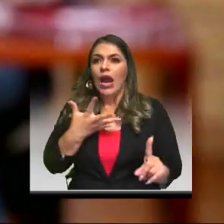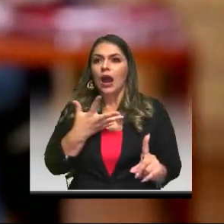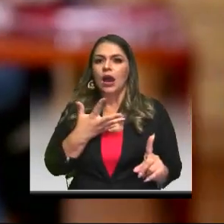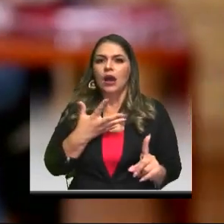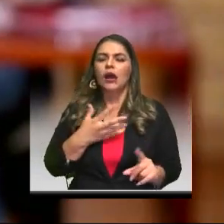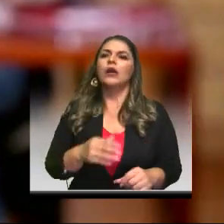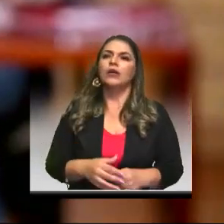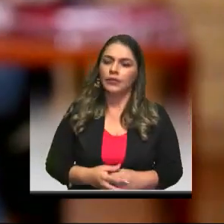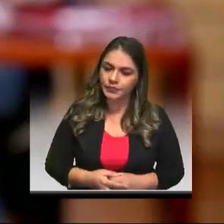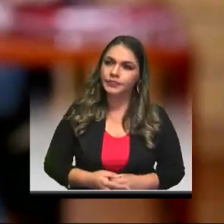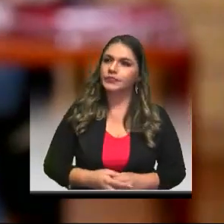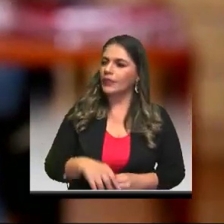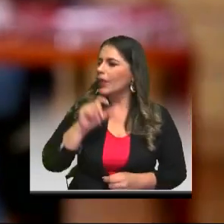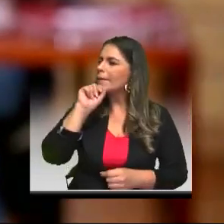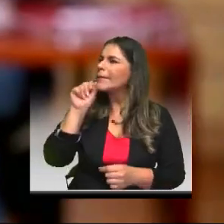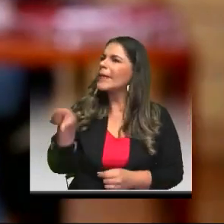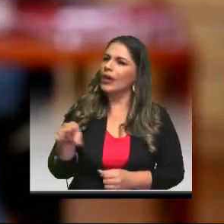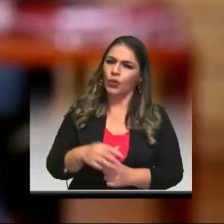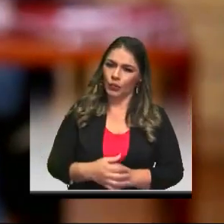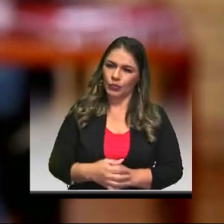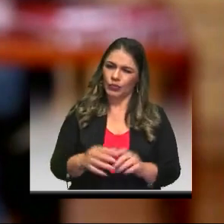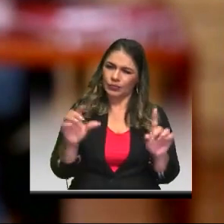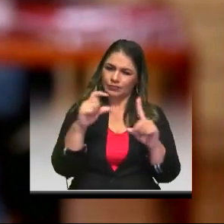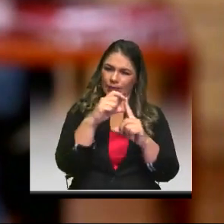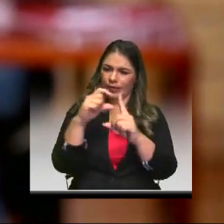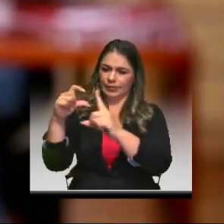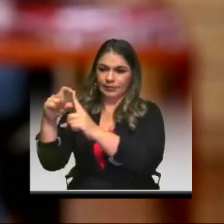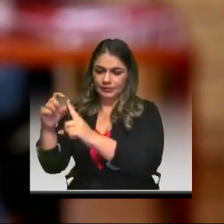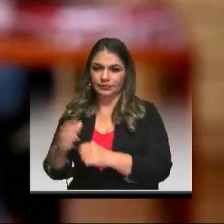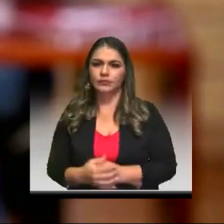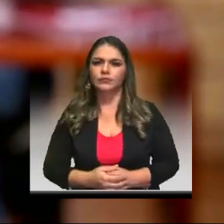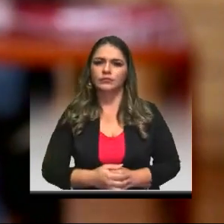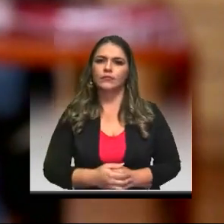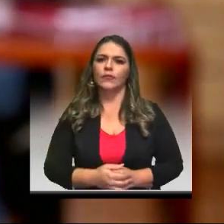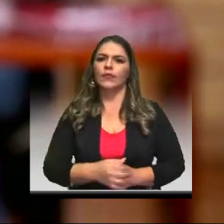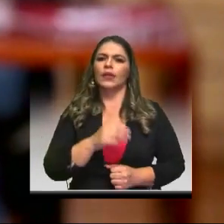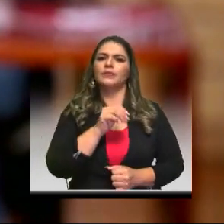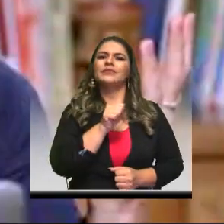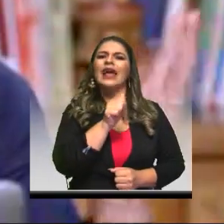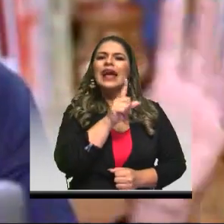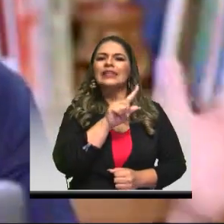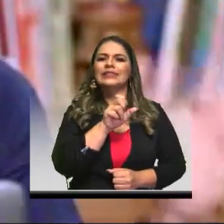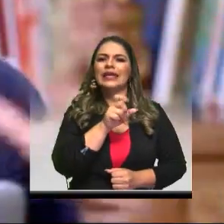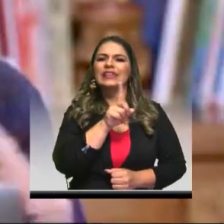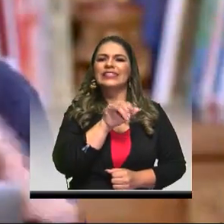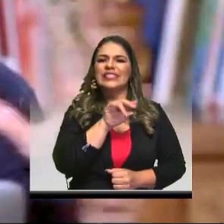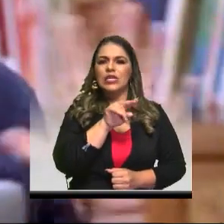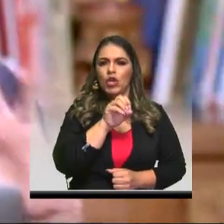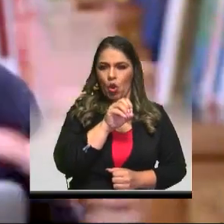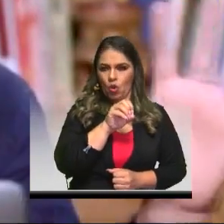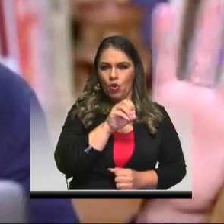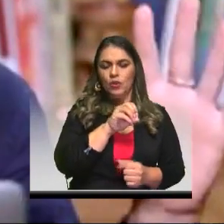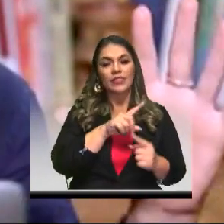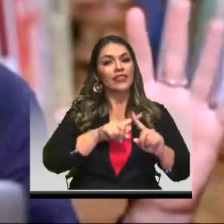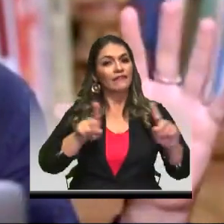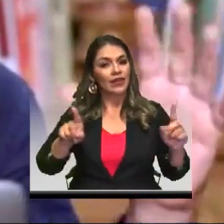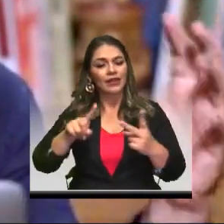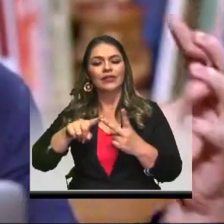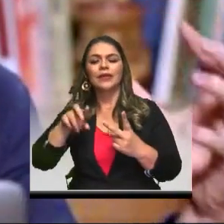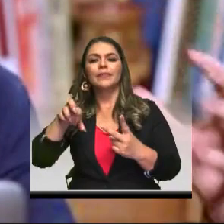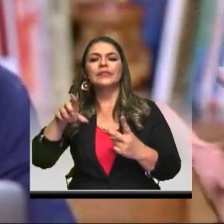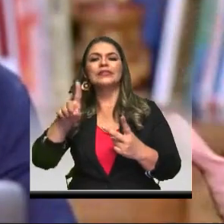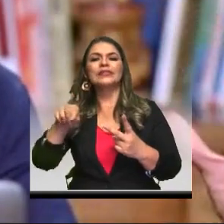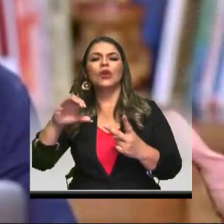pie para preguntarte algo fundamental. ¿Un asesino en serie o un psicópata, porque hay asesinos en serie que no son